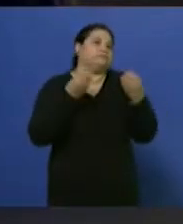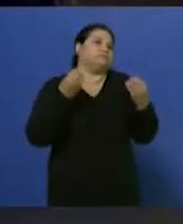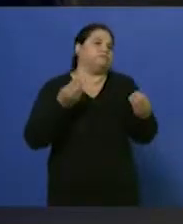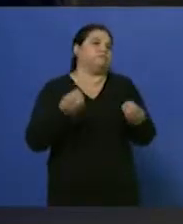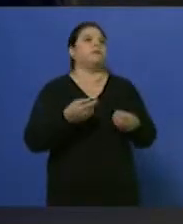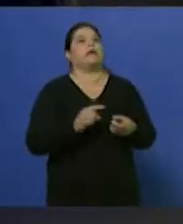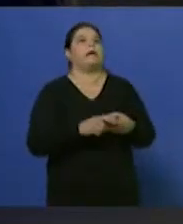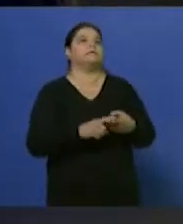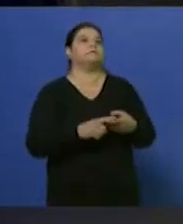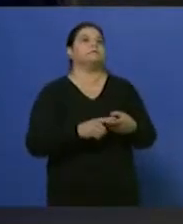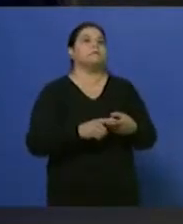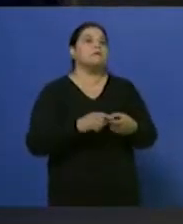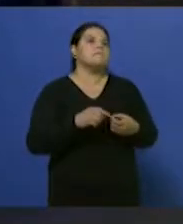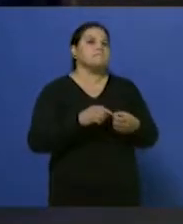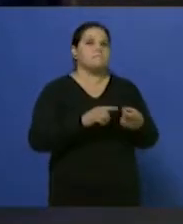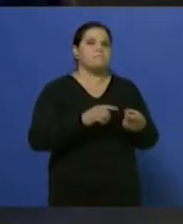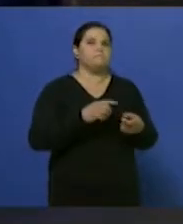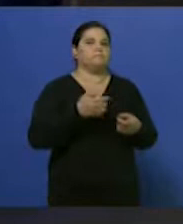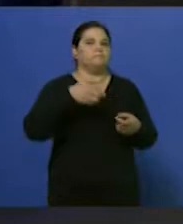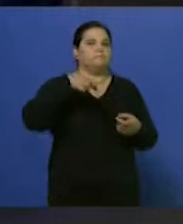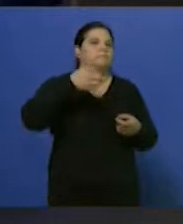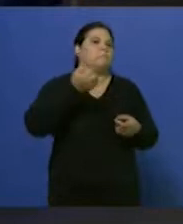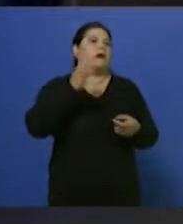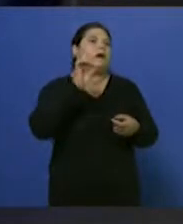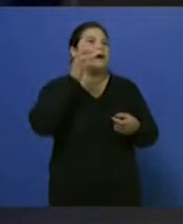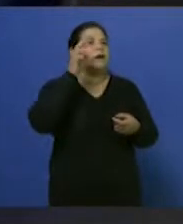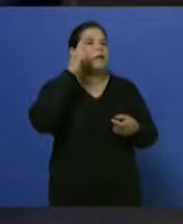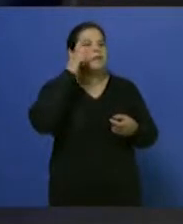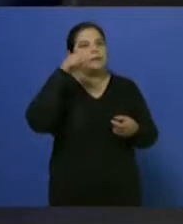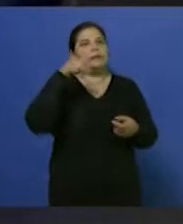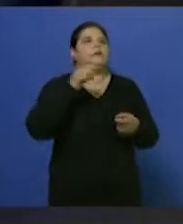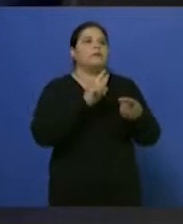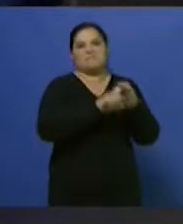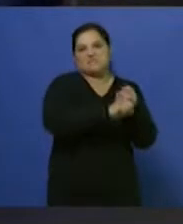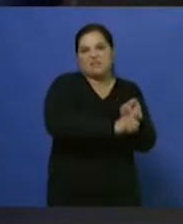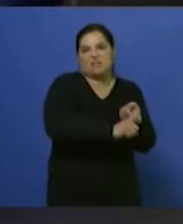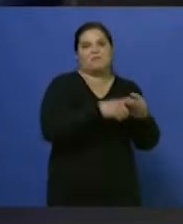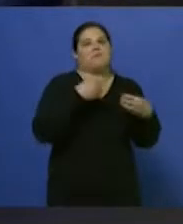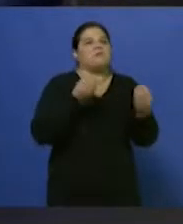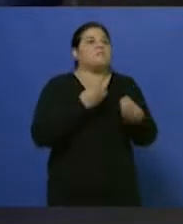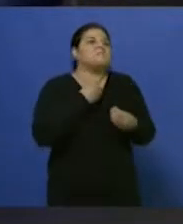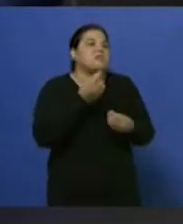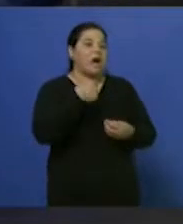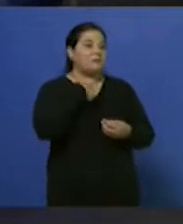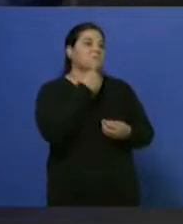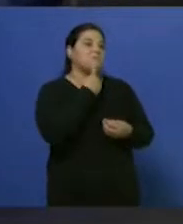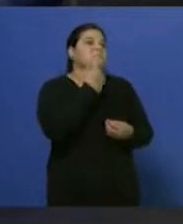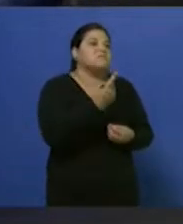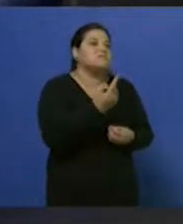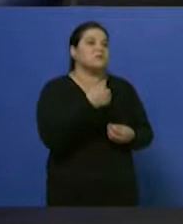de mi señora. Hasta han dicho que soy un hijo no reconocido, imagínate las estupideces que han